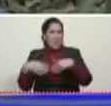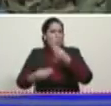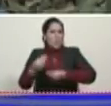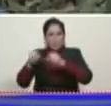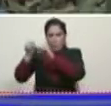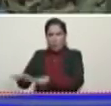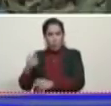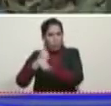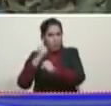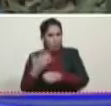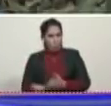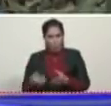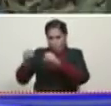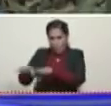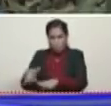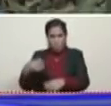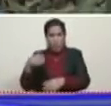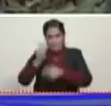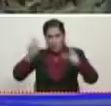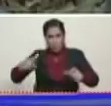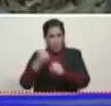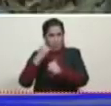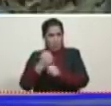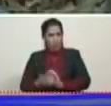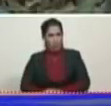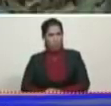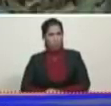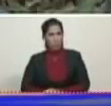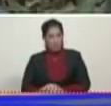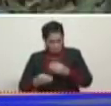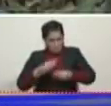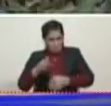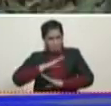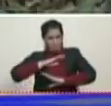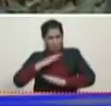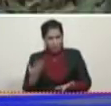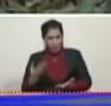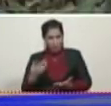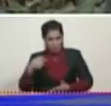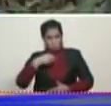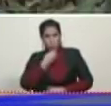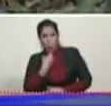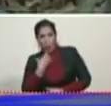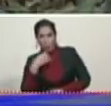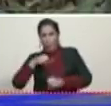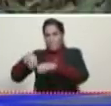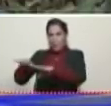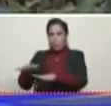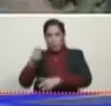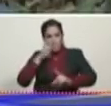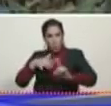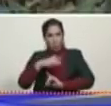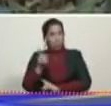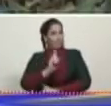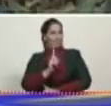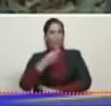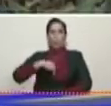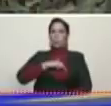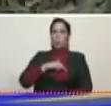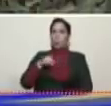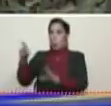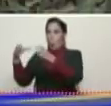obrera? ¿Abandonar a los que trabajan? ¿Es una opción abandonarlos? Para nosotros no. Para ellos